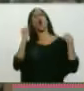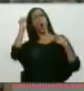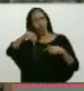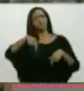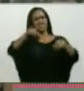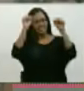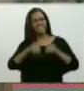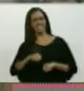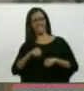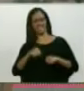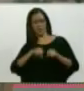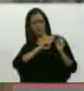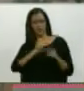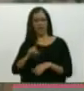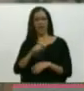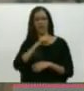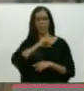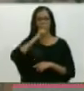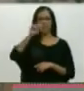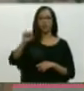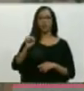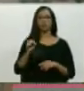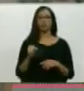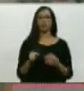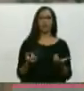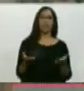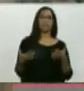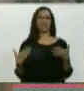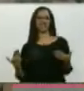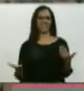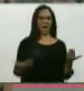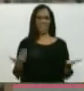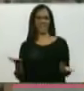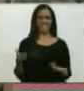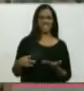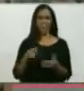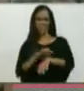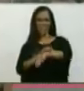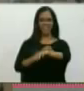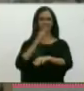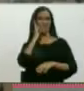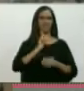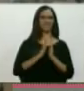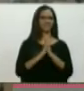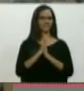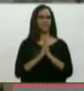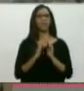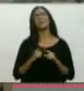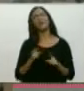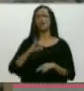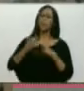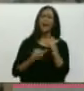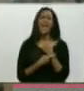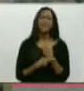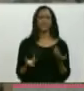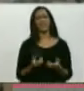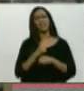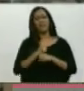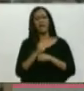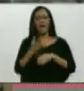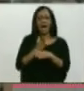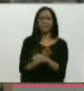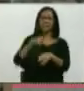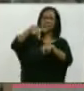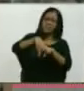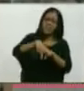el dictador! ¡Tráigame ese petaco! ¡Préndame esa parrilla! ¡Que hoy tenemos carne bolivariana! Pero Guaidó estaba montando el caballo antes de